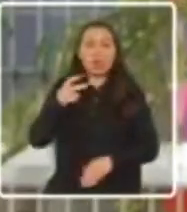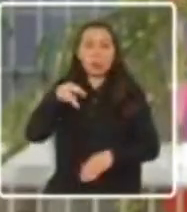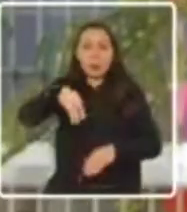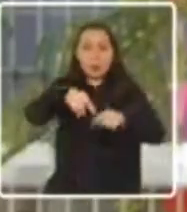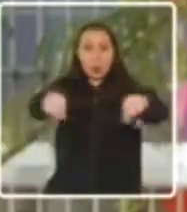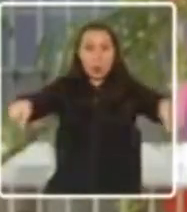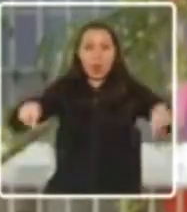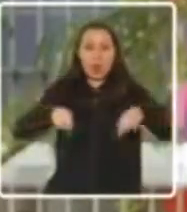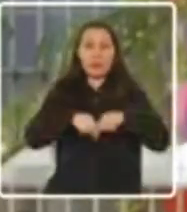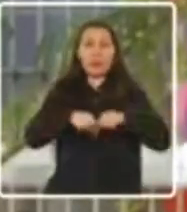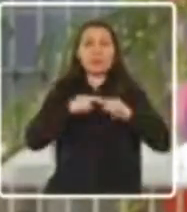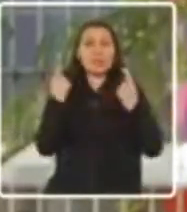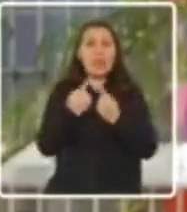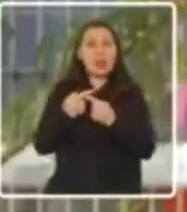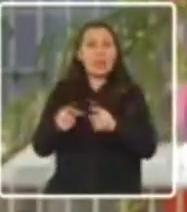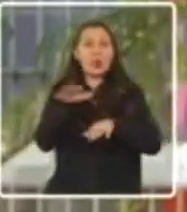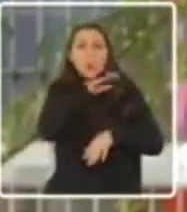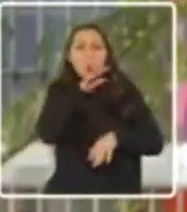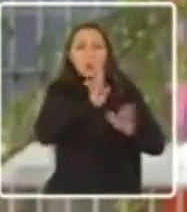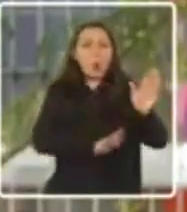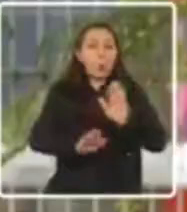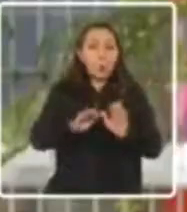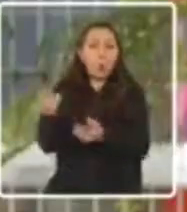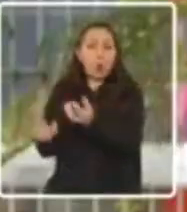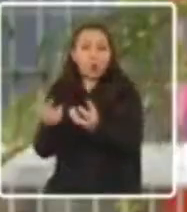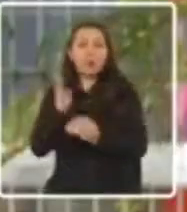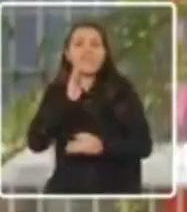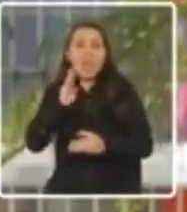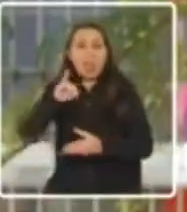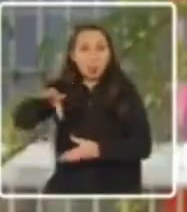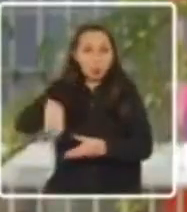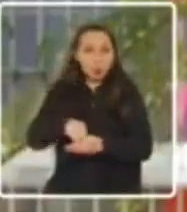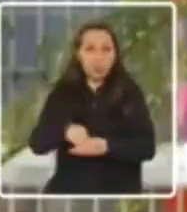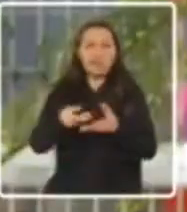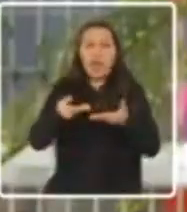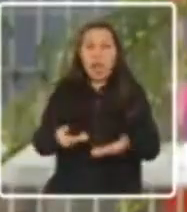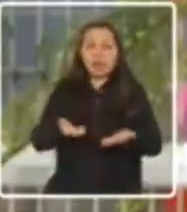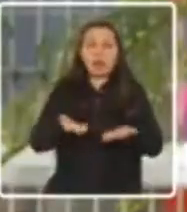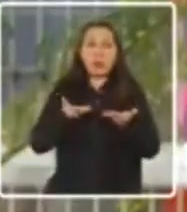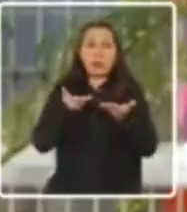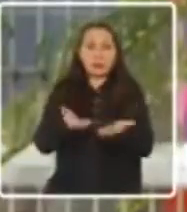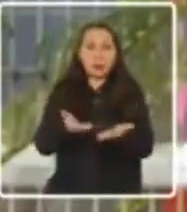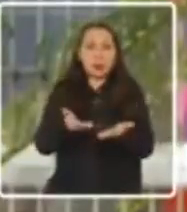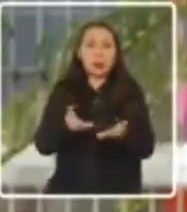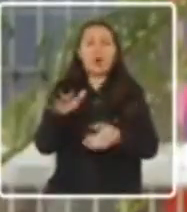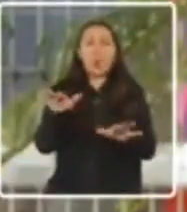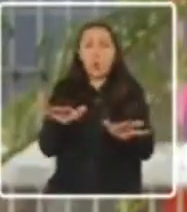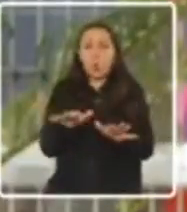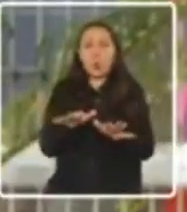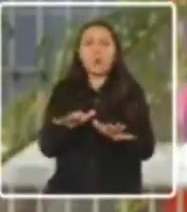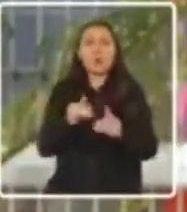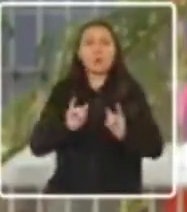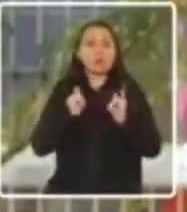metros cuadrados, con una sala multiuso, un espacio para cuidados, cocina, baño inclusivo, y que desde hoy está disponible para el uso